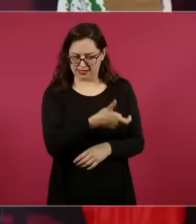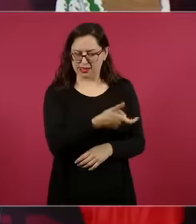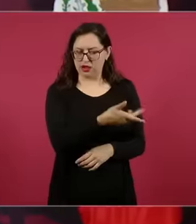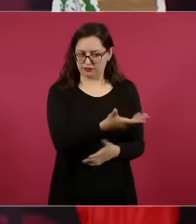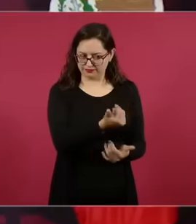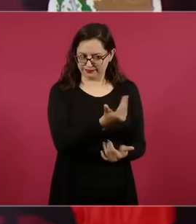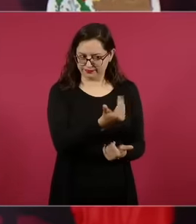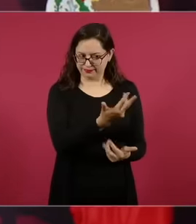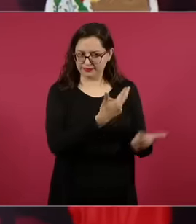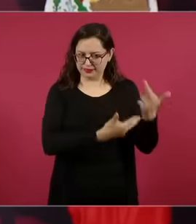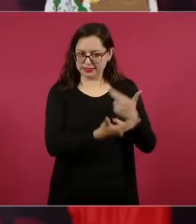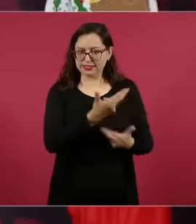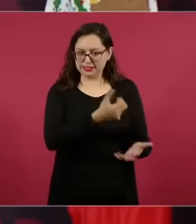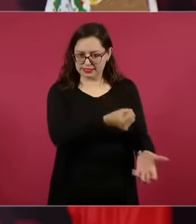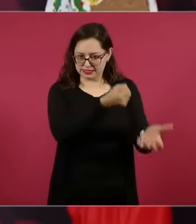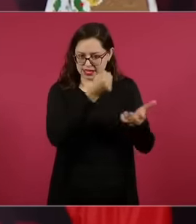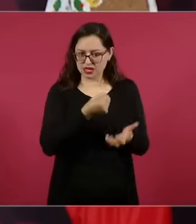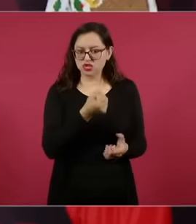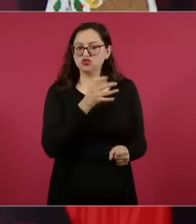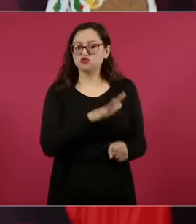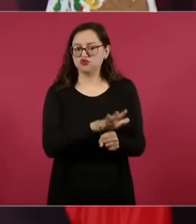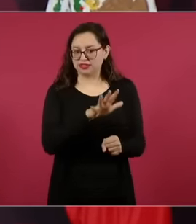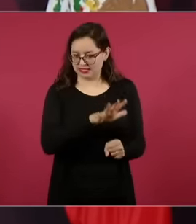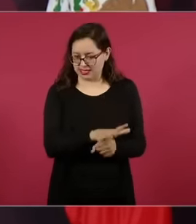recursos suficientes.